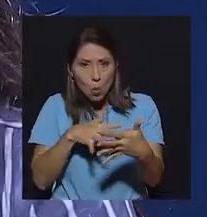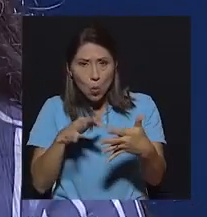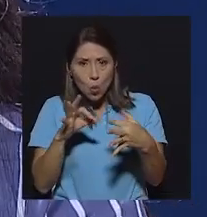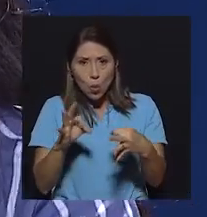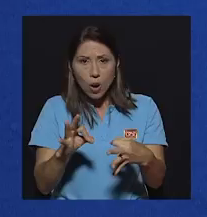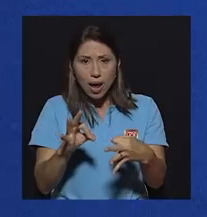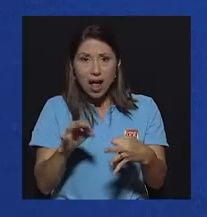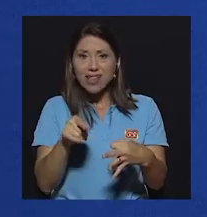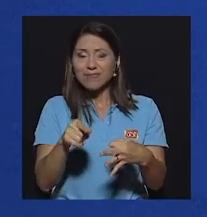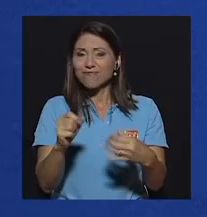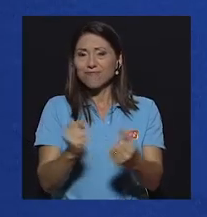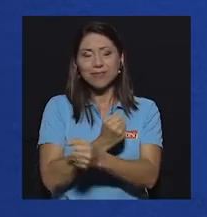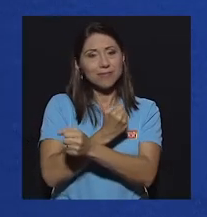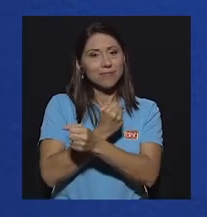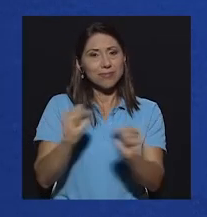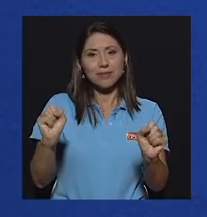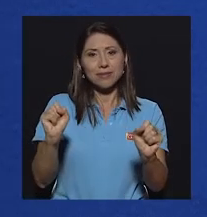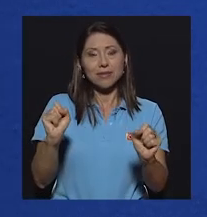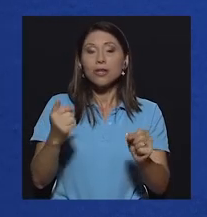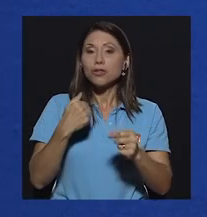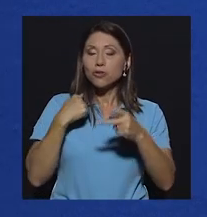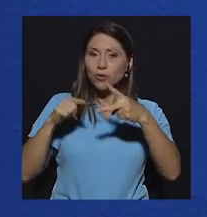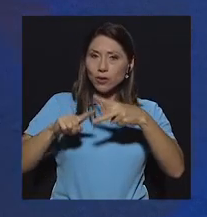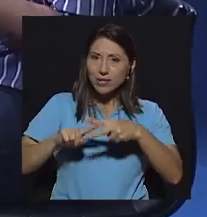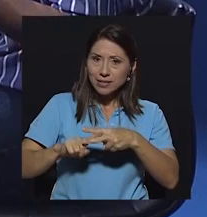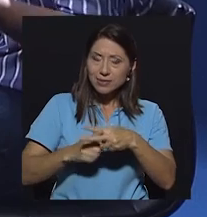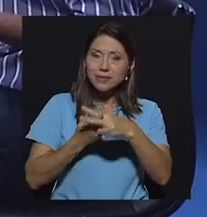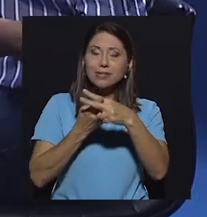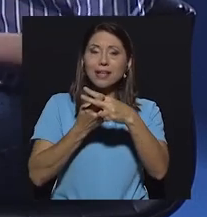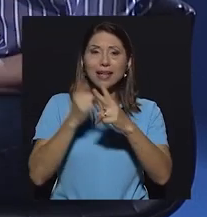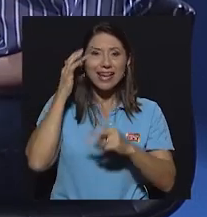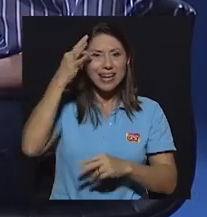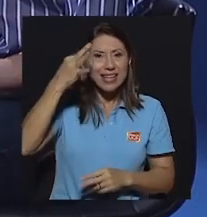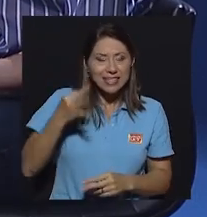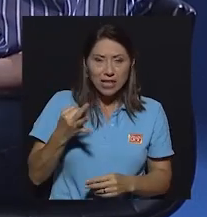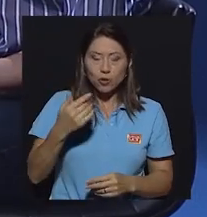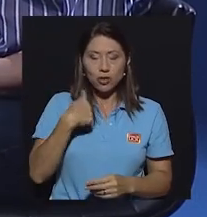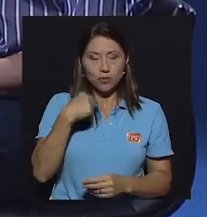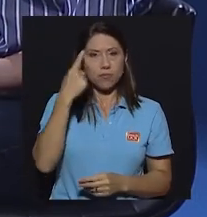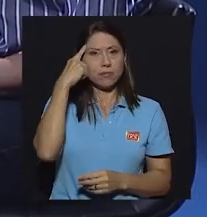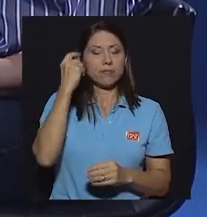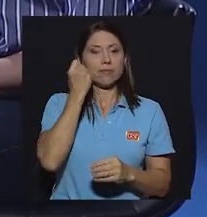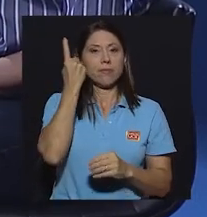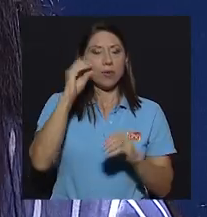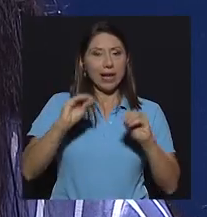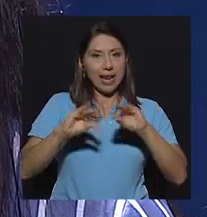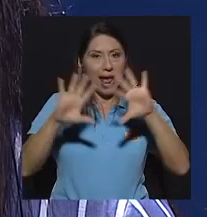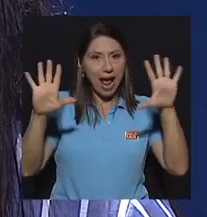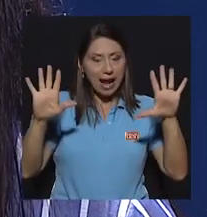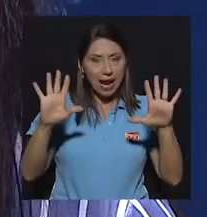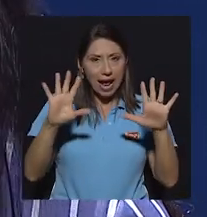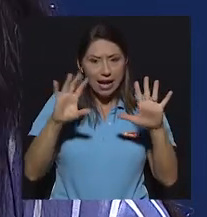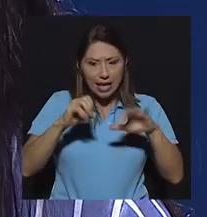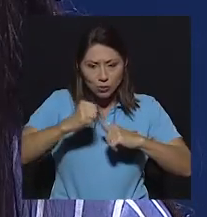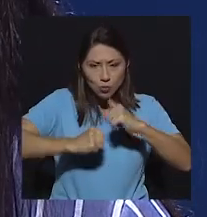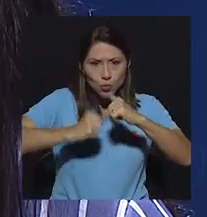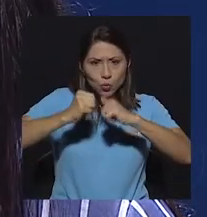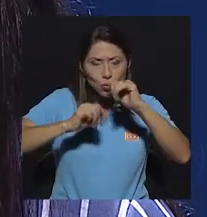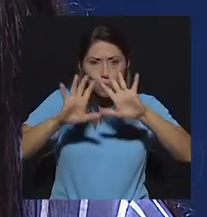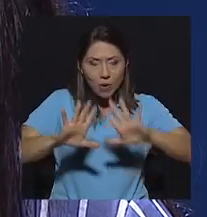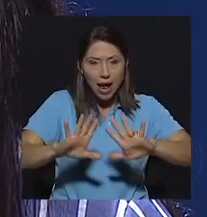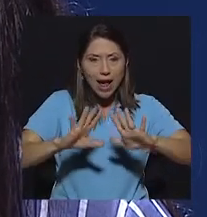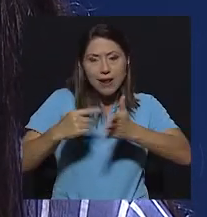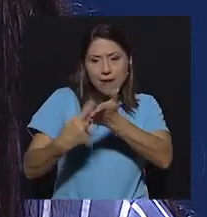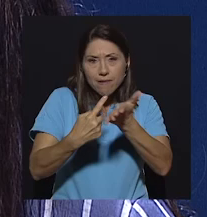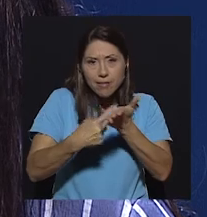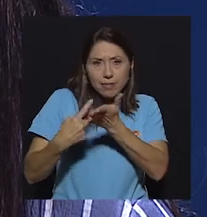a grabar esta locución, y prácticamente nada de eso sucedió. Entonces, como directora también